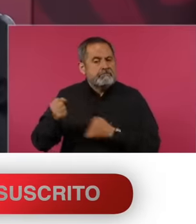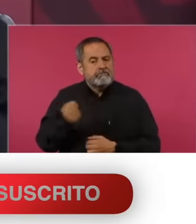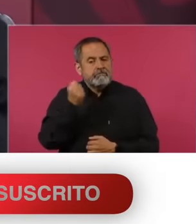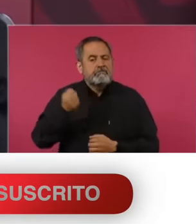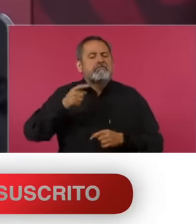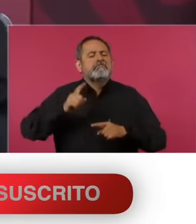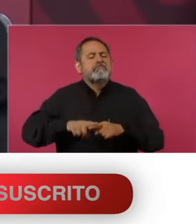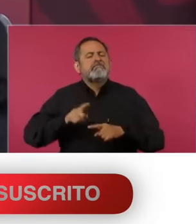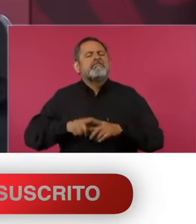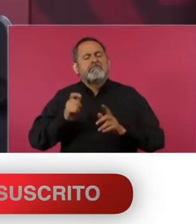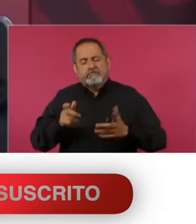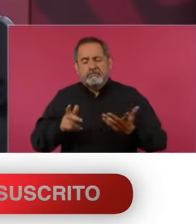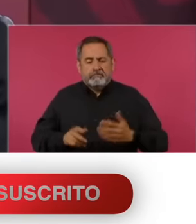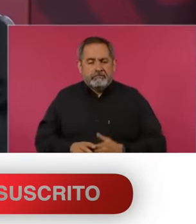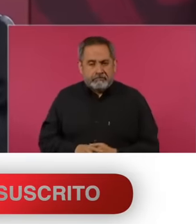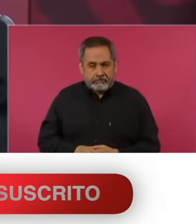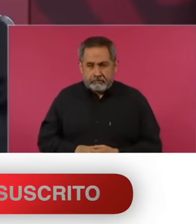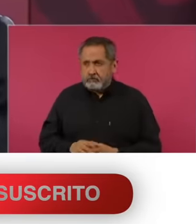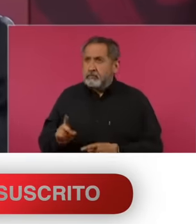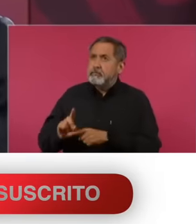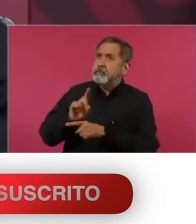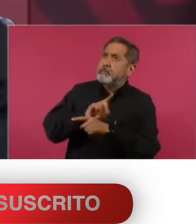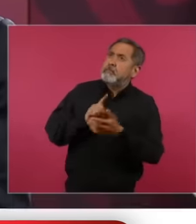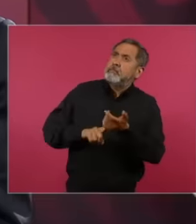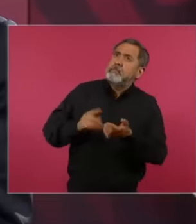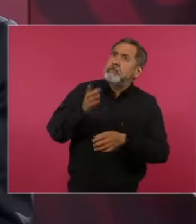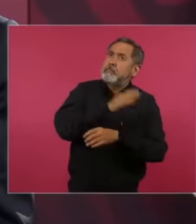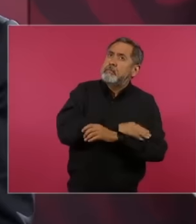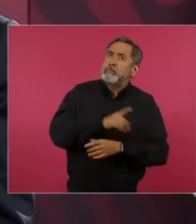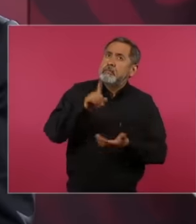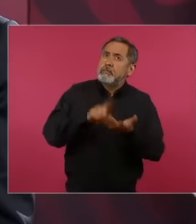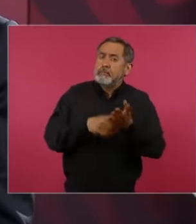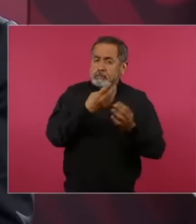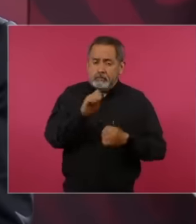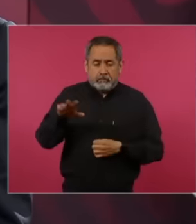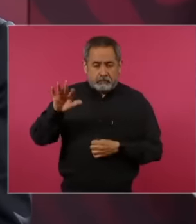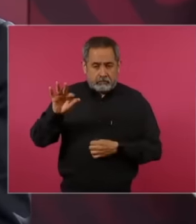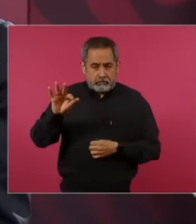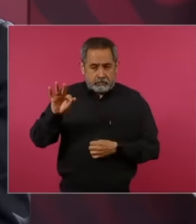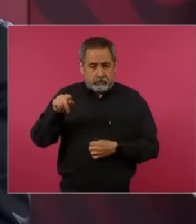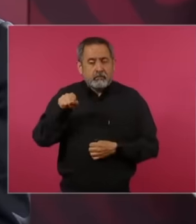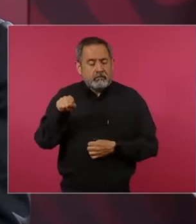de que desde los años 40 se definió